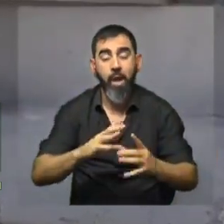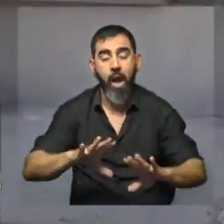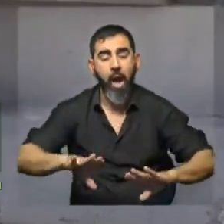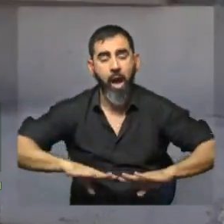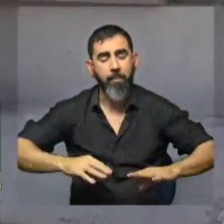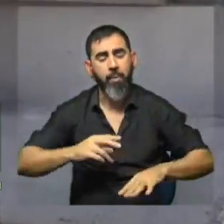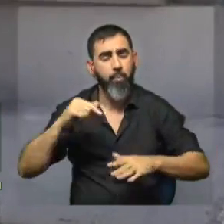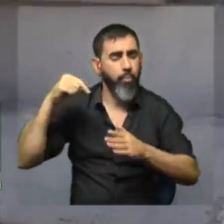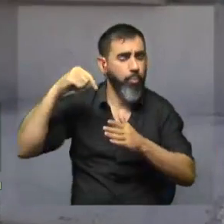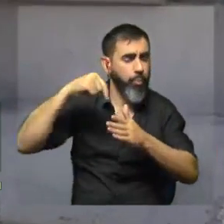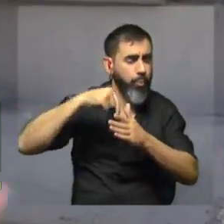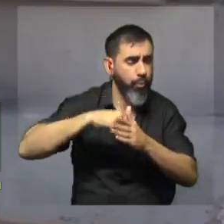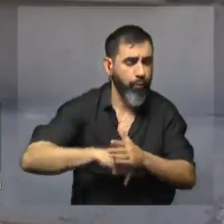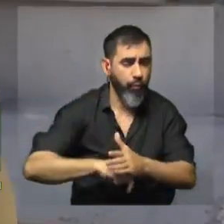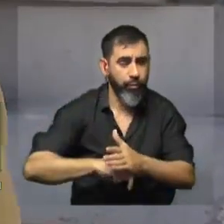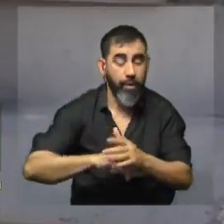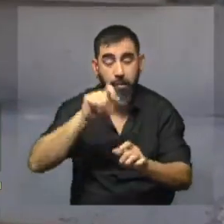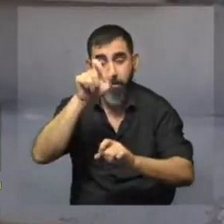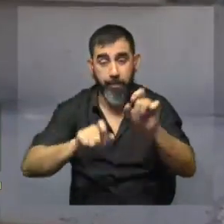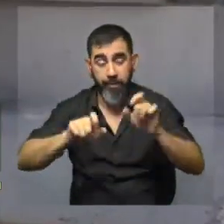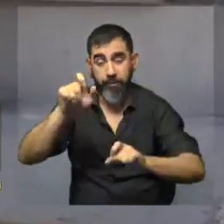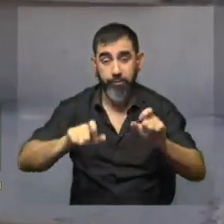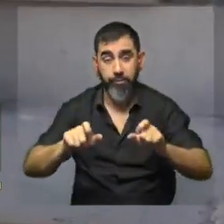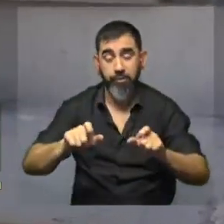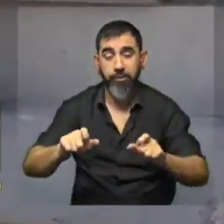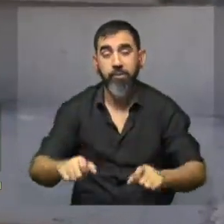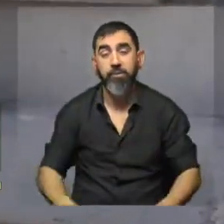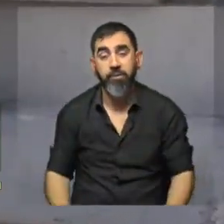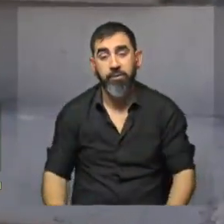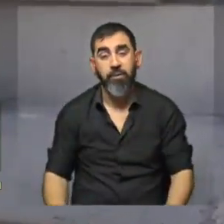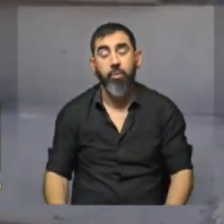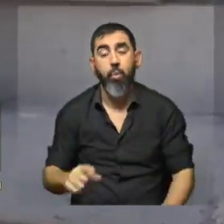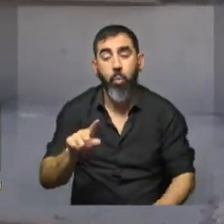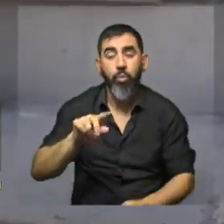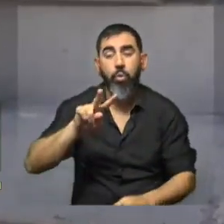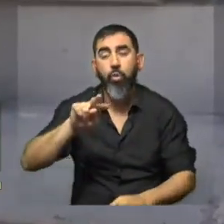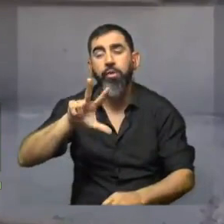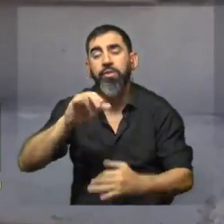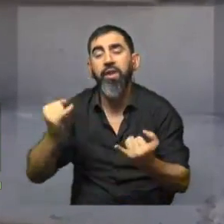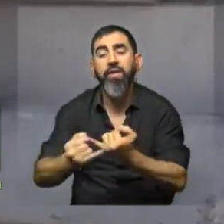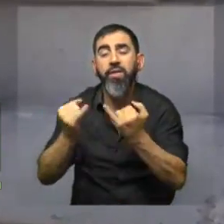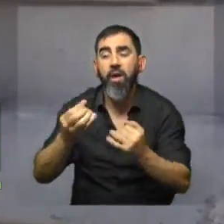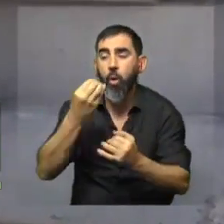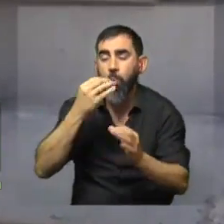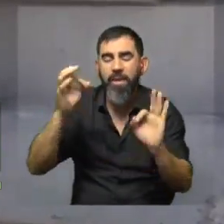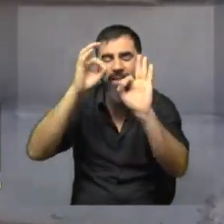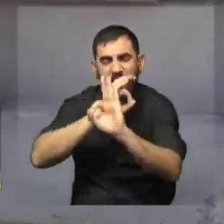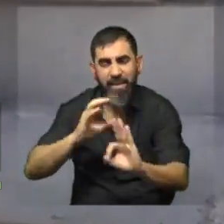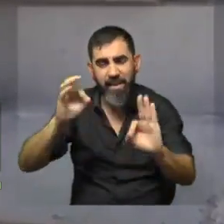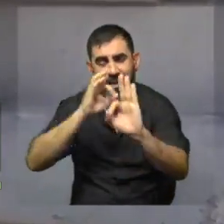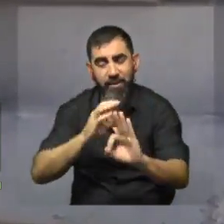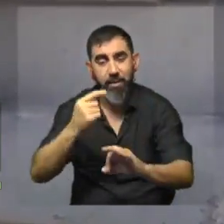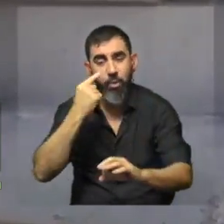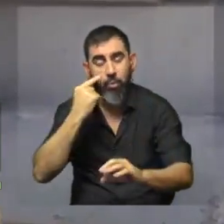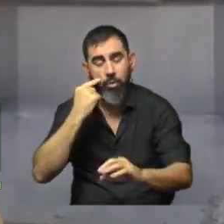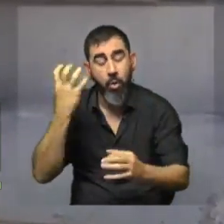de aquellas almas, como digo yo, de que pasan 1, 2 o 3 días sin comer nada, absolutamente nada, son cifras que son